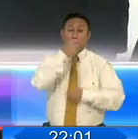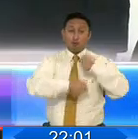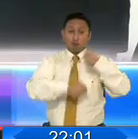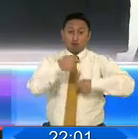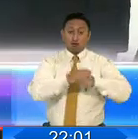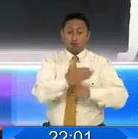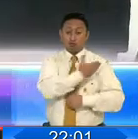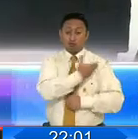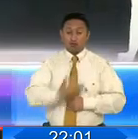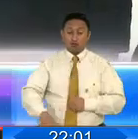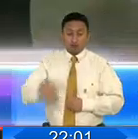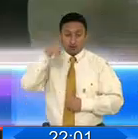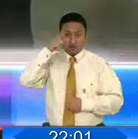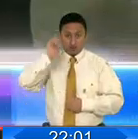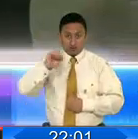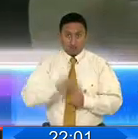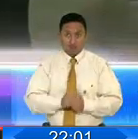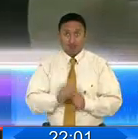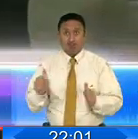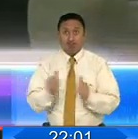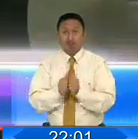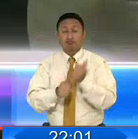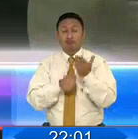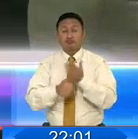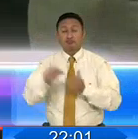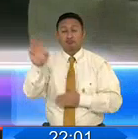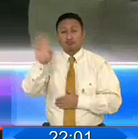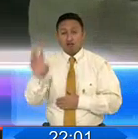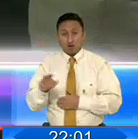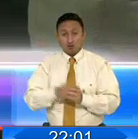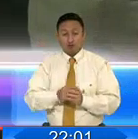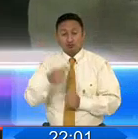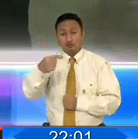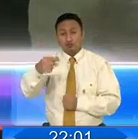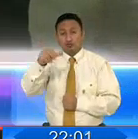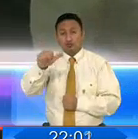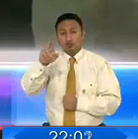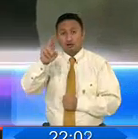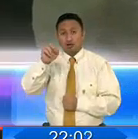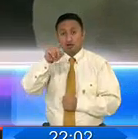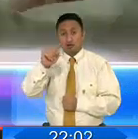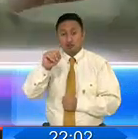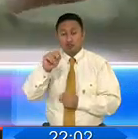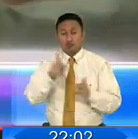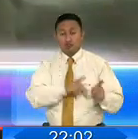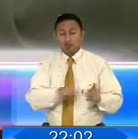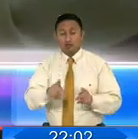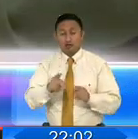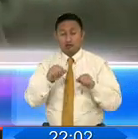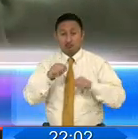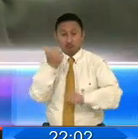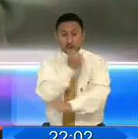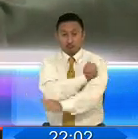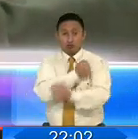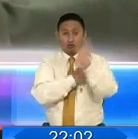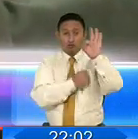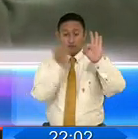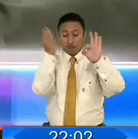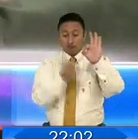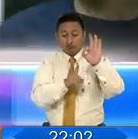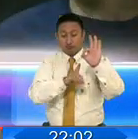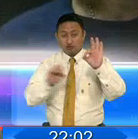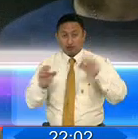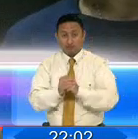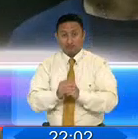de la República, Guillermo Lasso, junto a la ministra de Salud, Jimena Garzón, presentaron el plan de vacunación 900, en donde se plantea inmunizar a